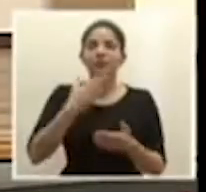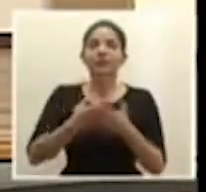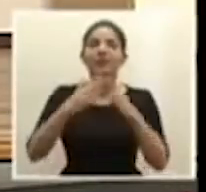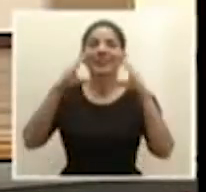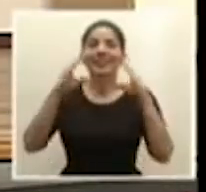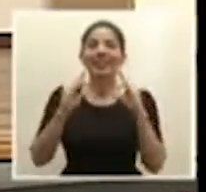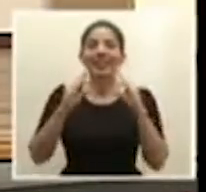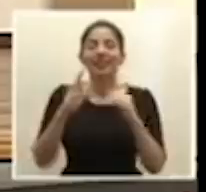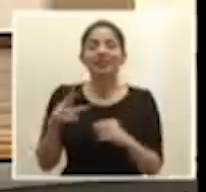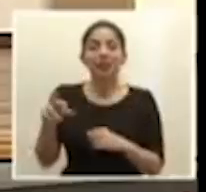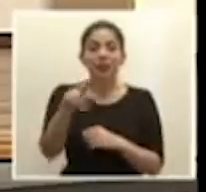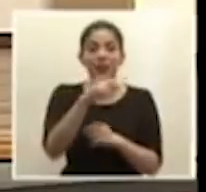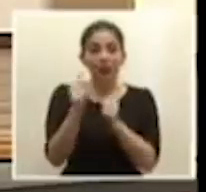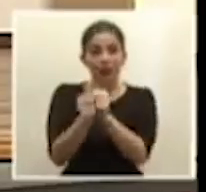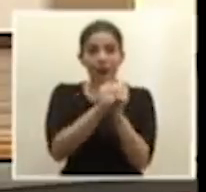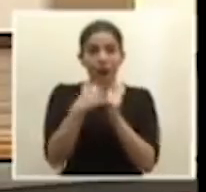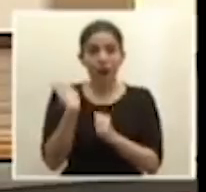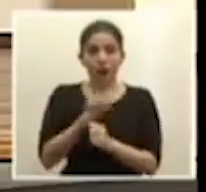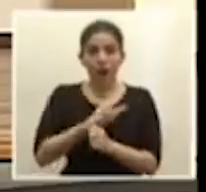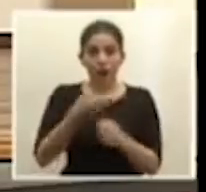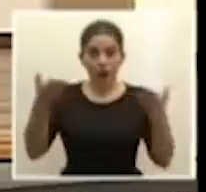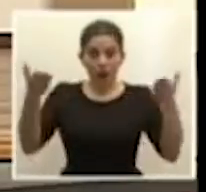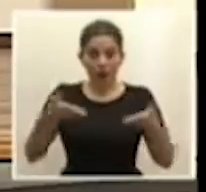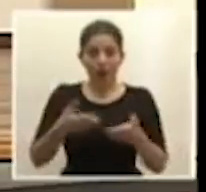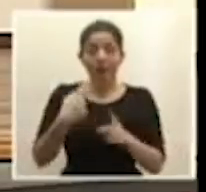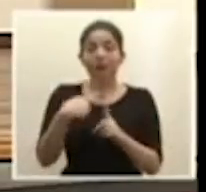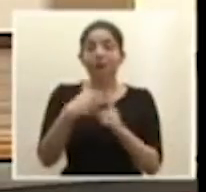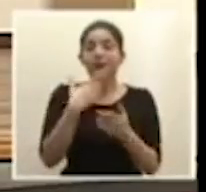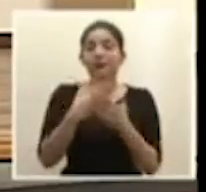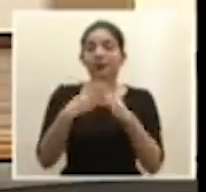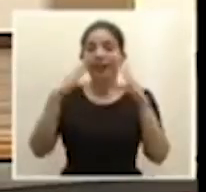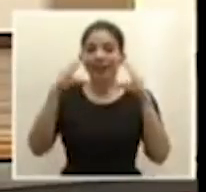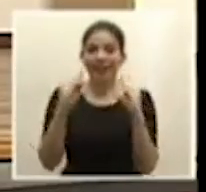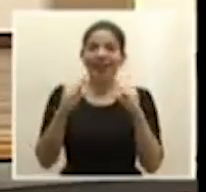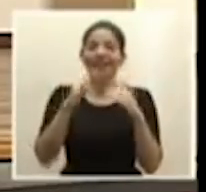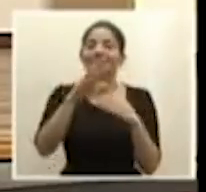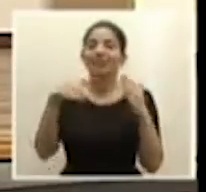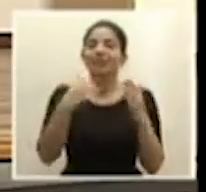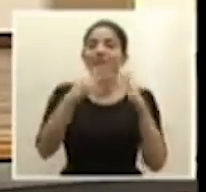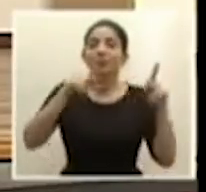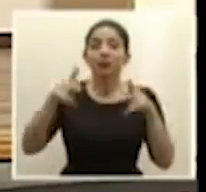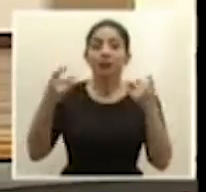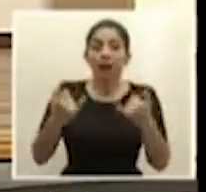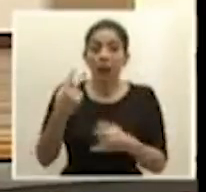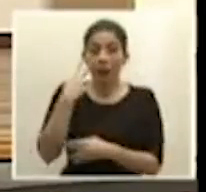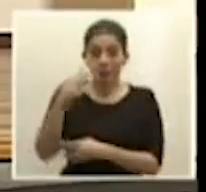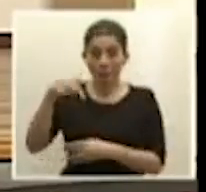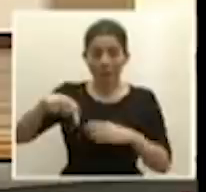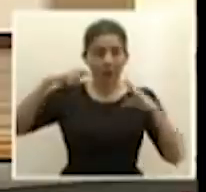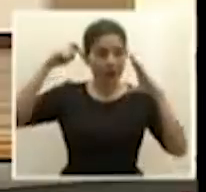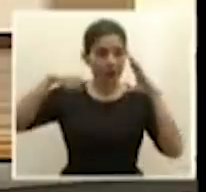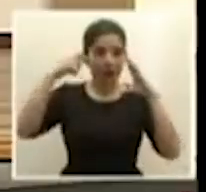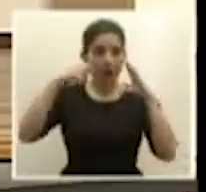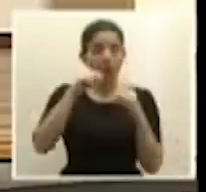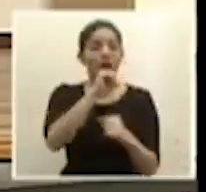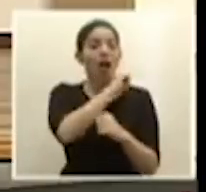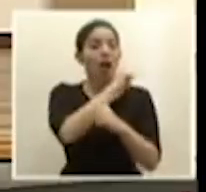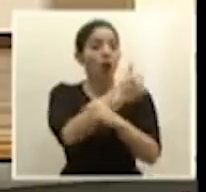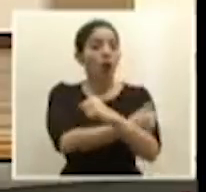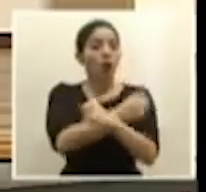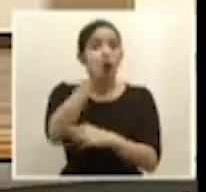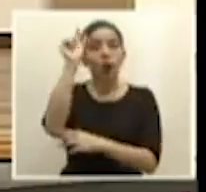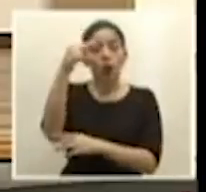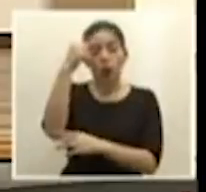buenas tardes a los colegas que nos acompañan de manera presencial y muy buenas tardes a quienes nos sintonizan en esta transmisión, en donde las autoridades